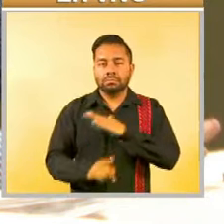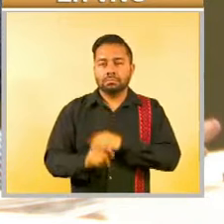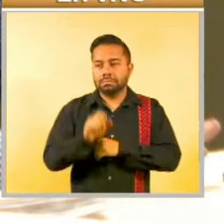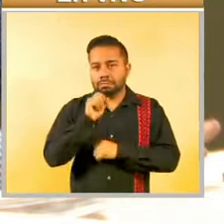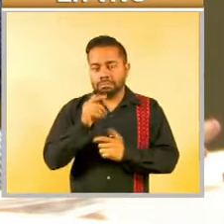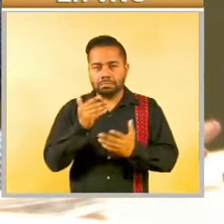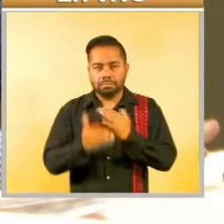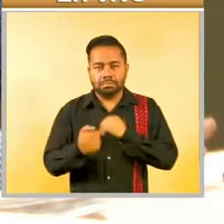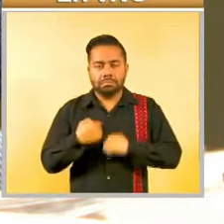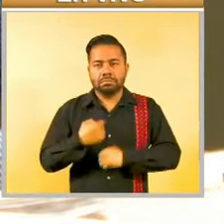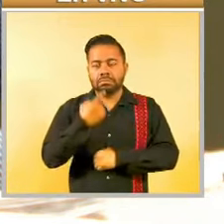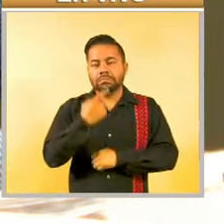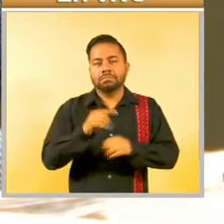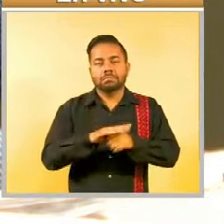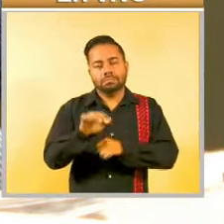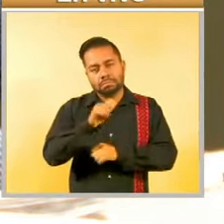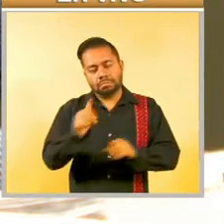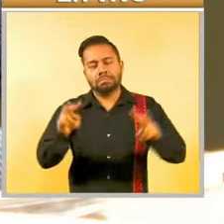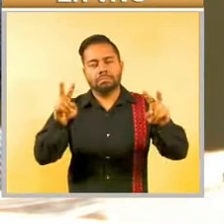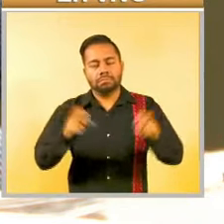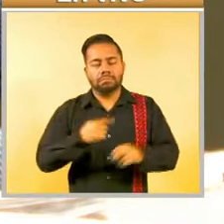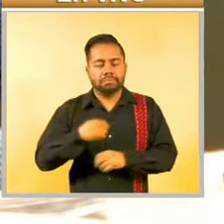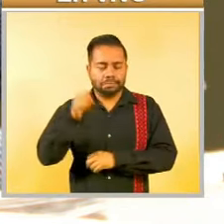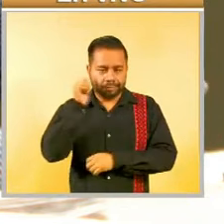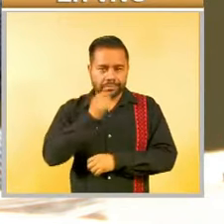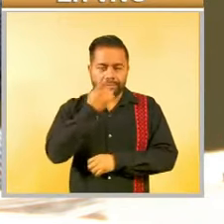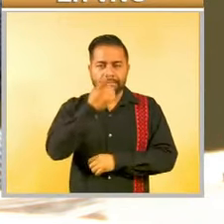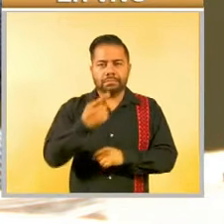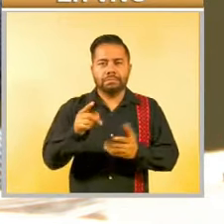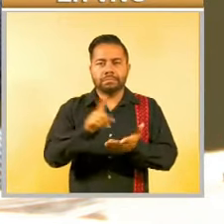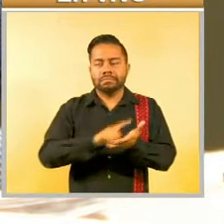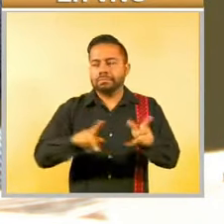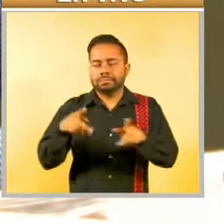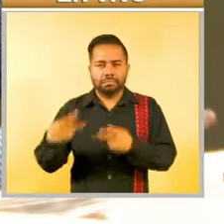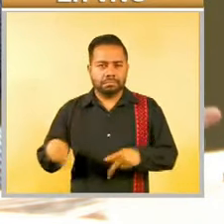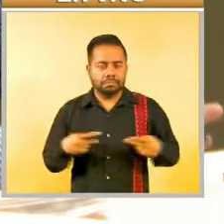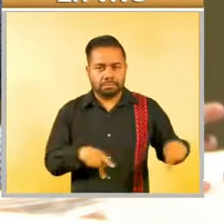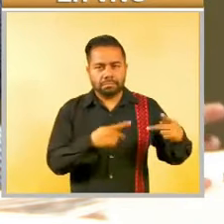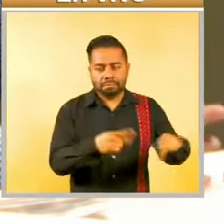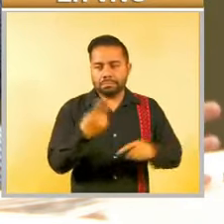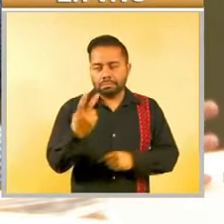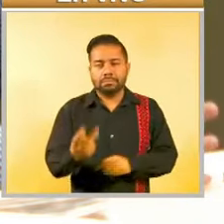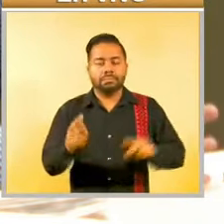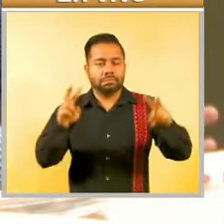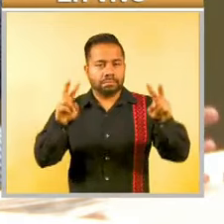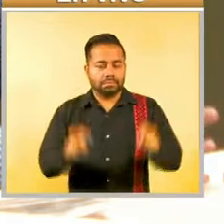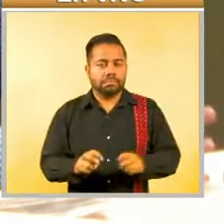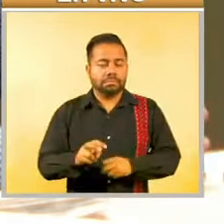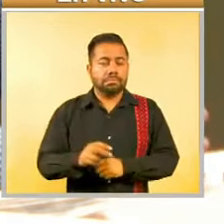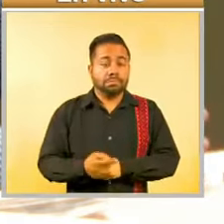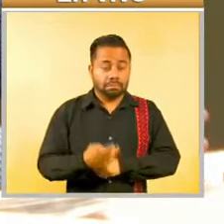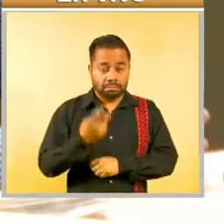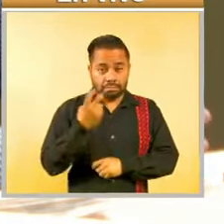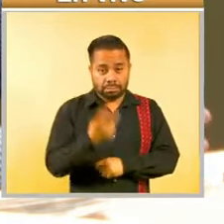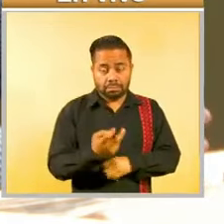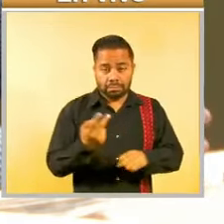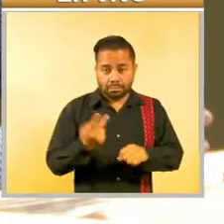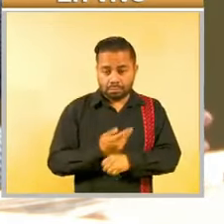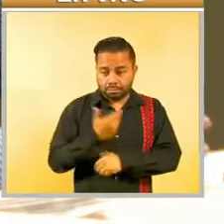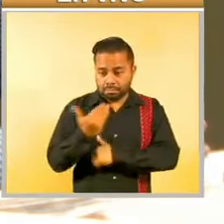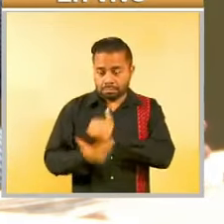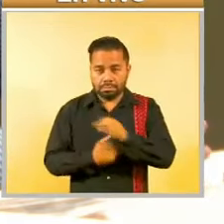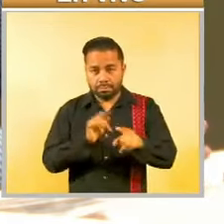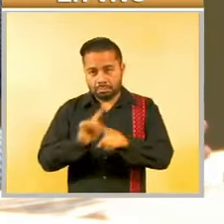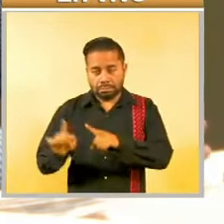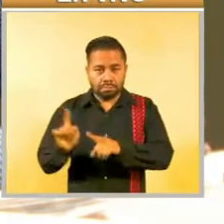está estamos hablando también del otro tema que yo siempre lo he tomado el tema narcomenudeo es un tema Que eso genera una